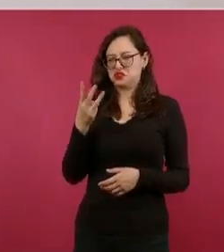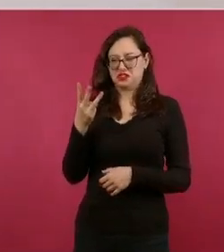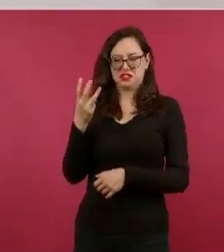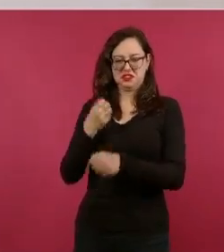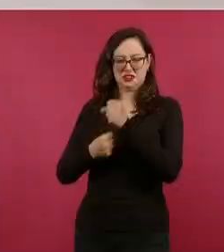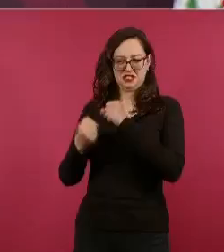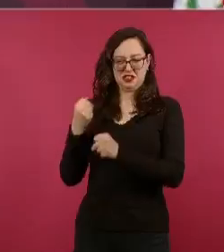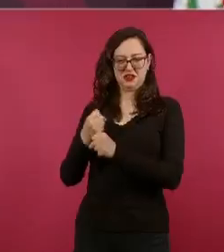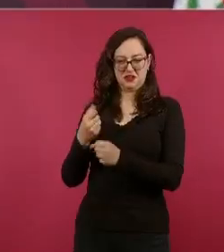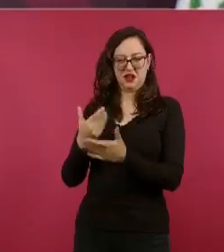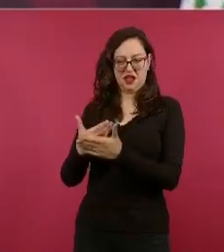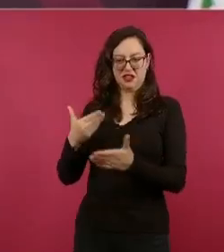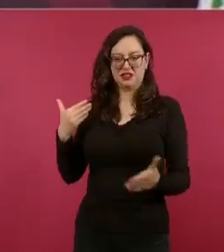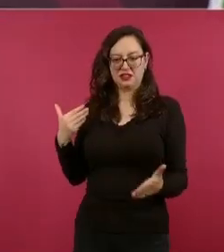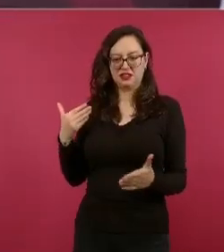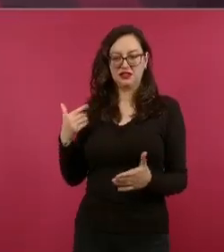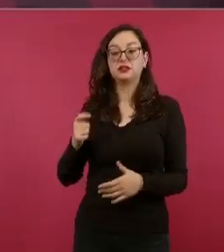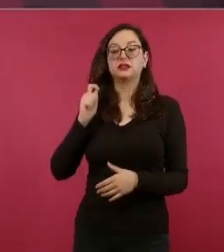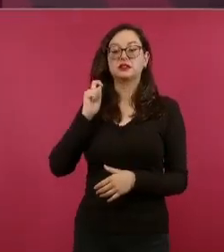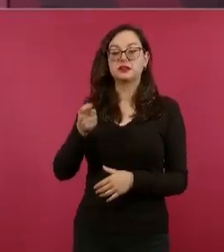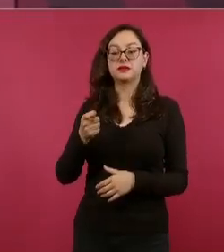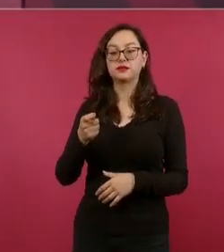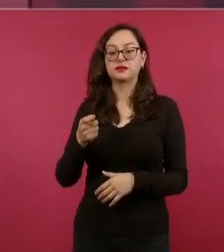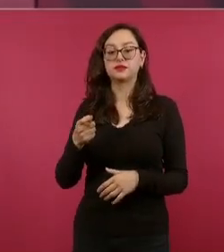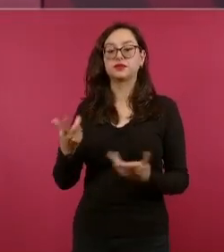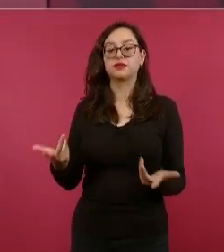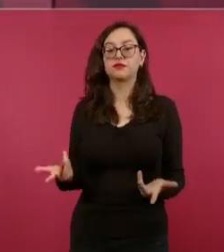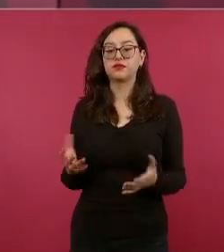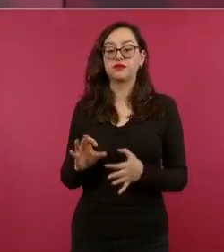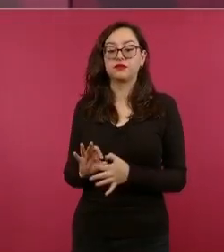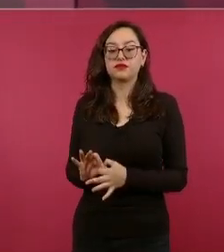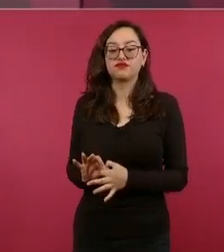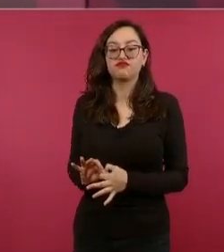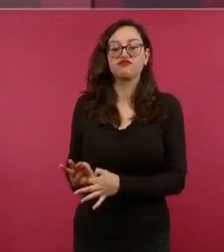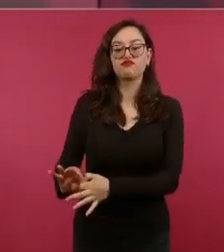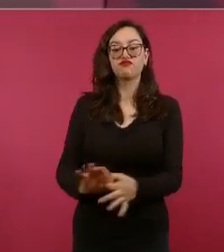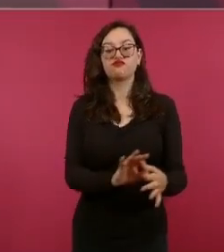fue producto de un trabajo político